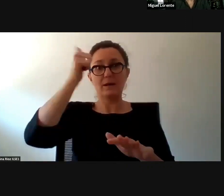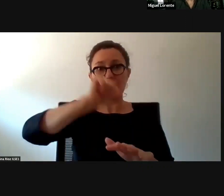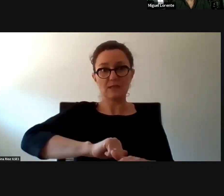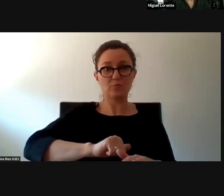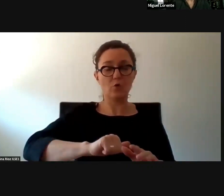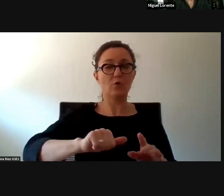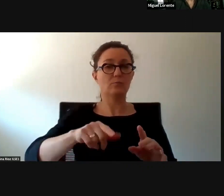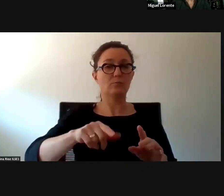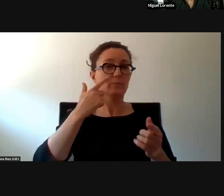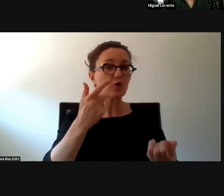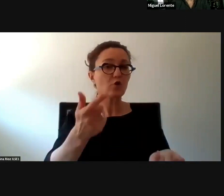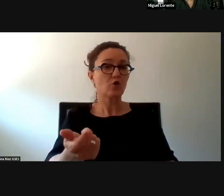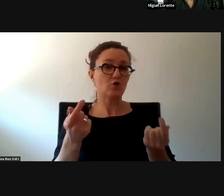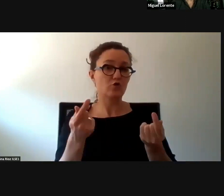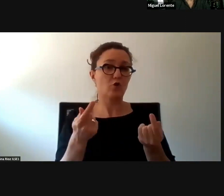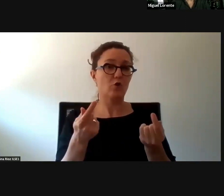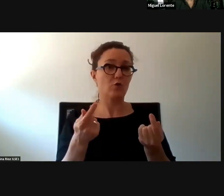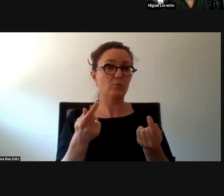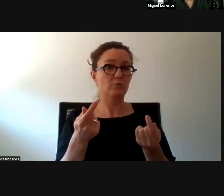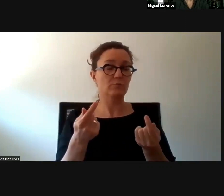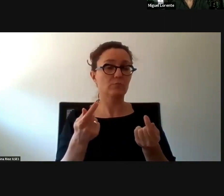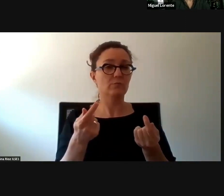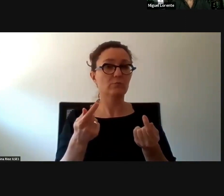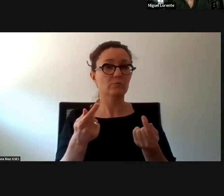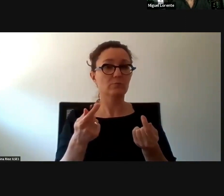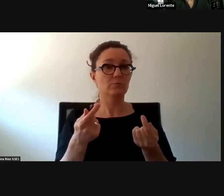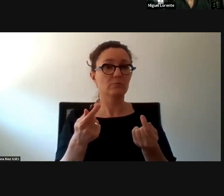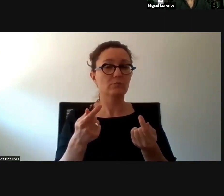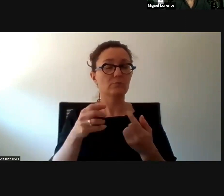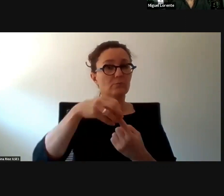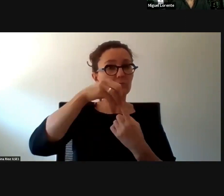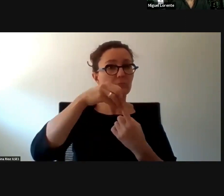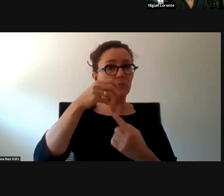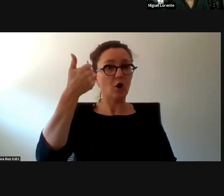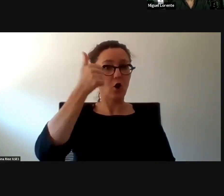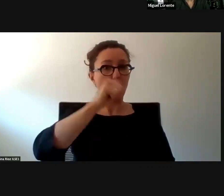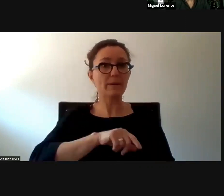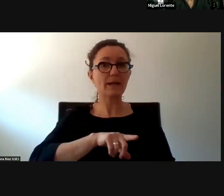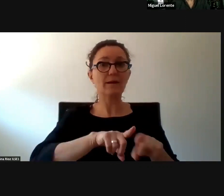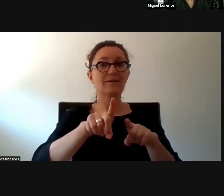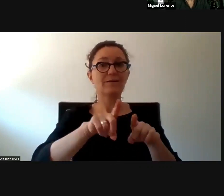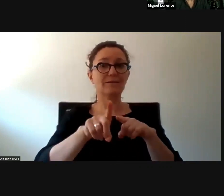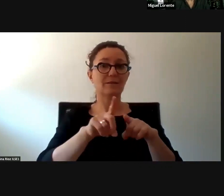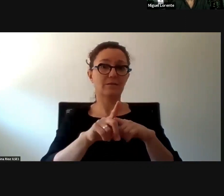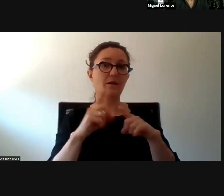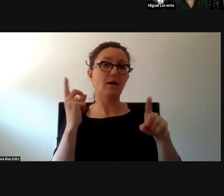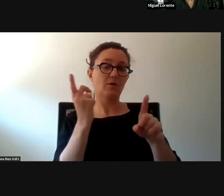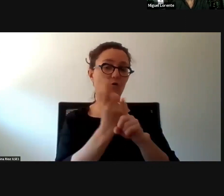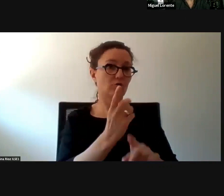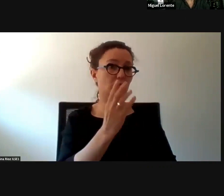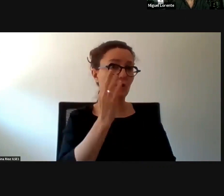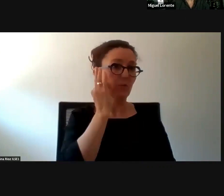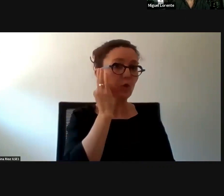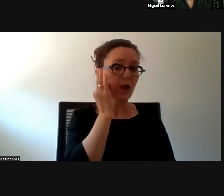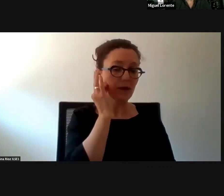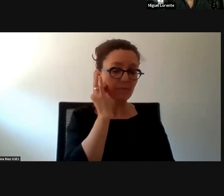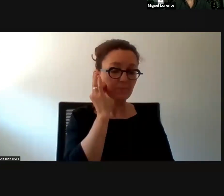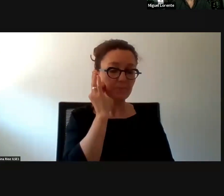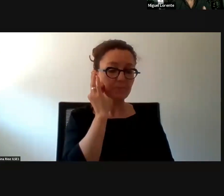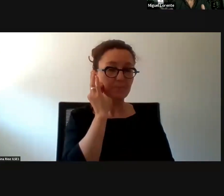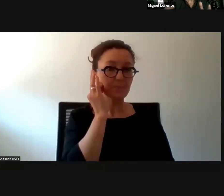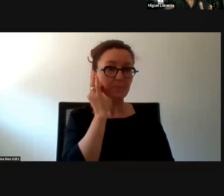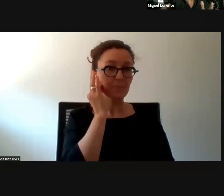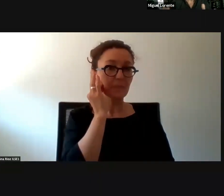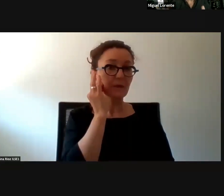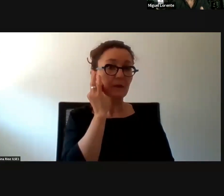del hombre, la idea que permanece el hombre, la crítica hacia la mujer, ¿no? Y de esa manera perpetuar